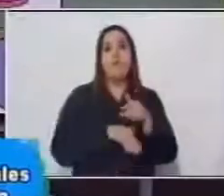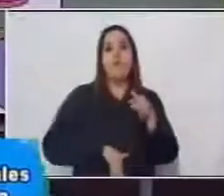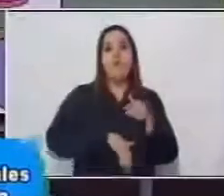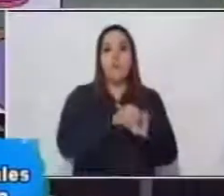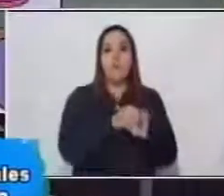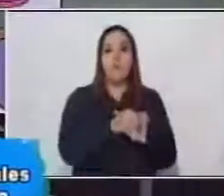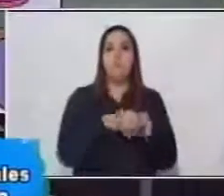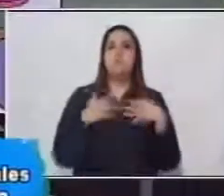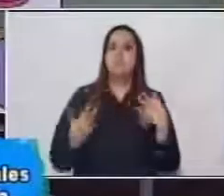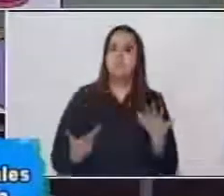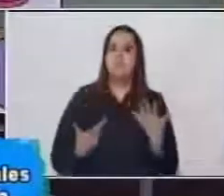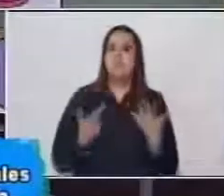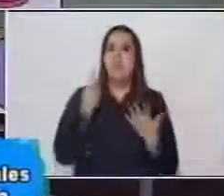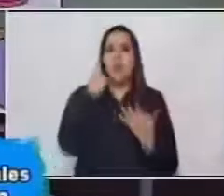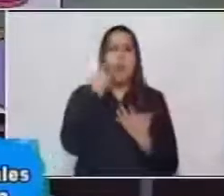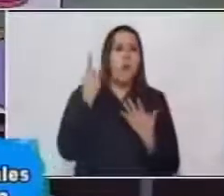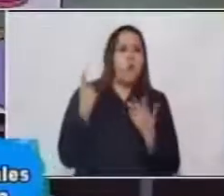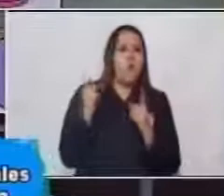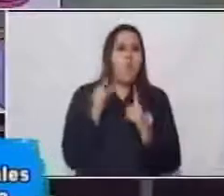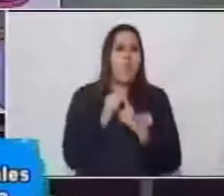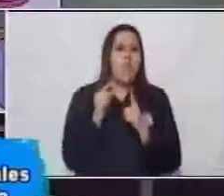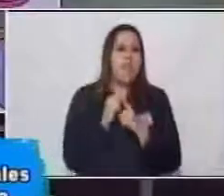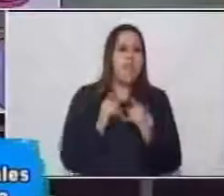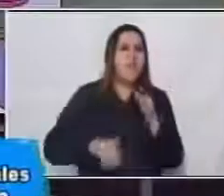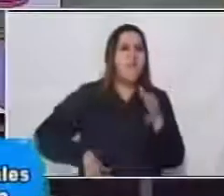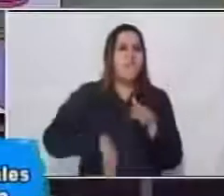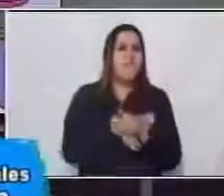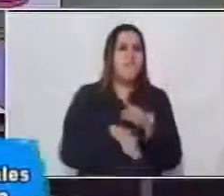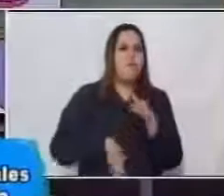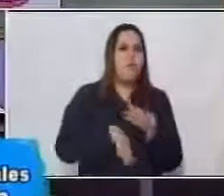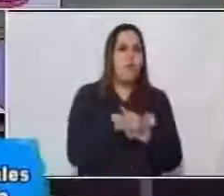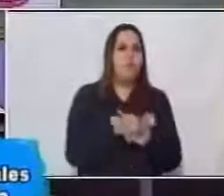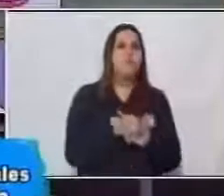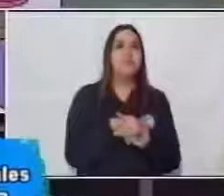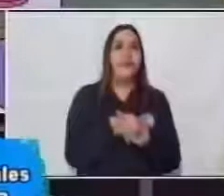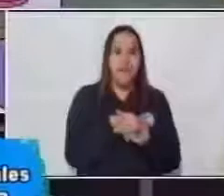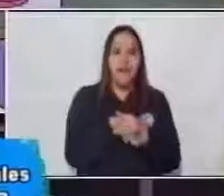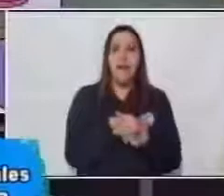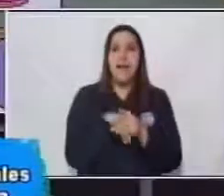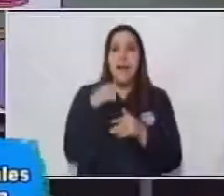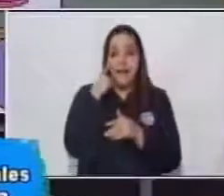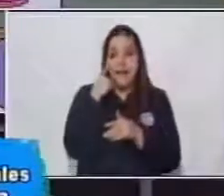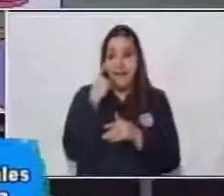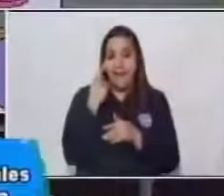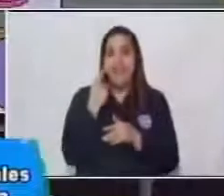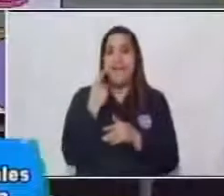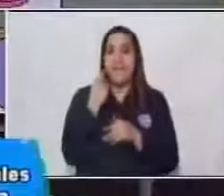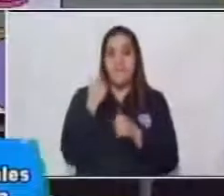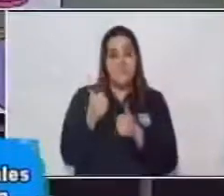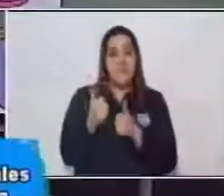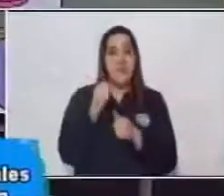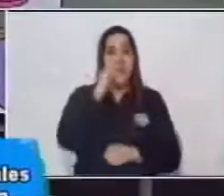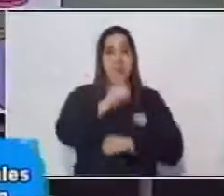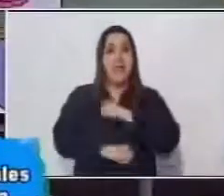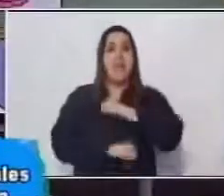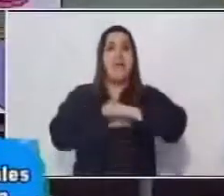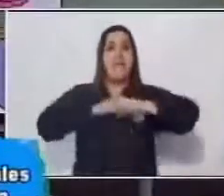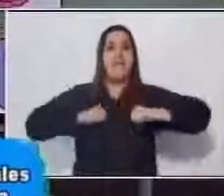Fútbol. ¿Con qué iniciará fútbol? Empieza con. Excelente, muy